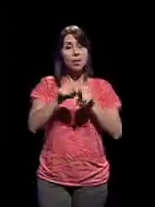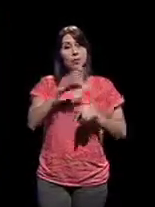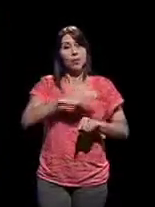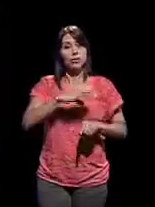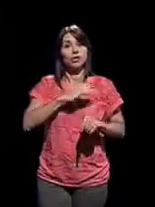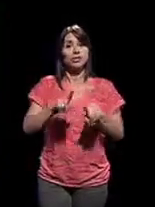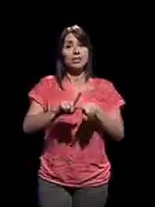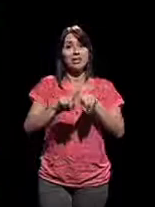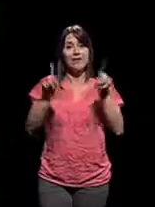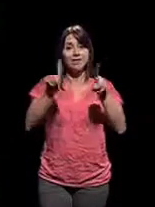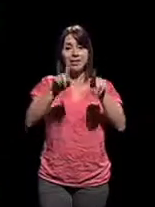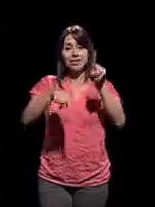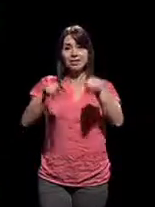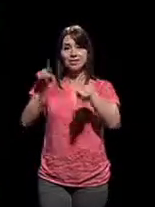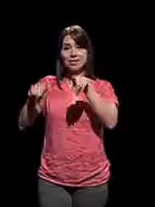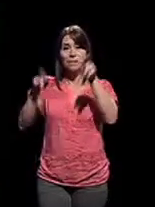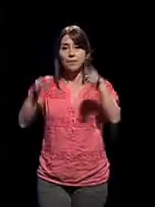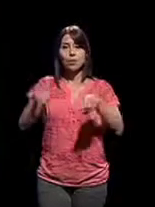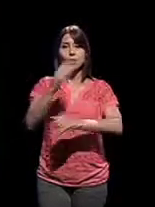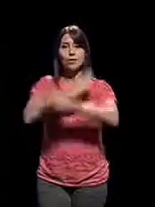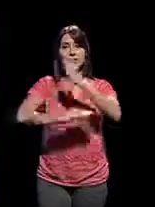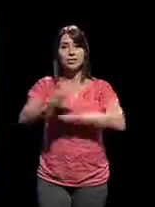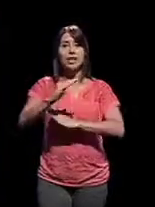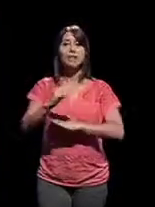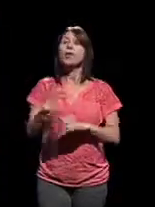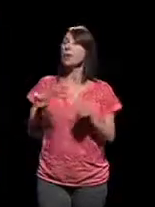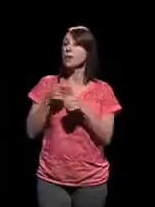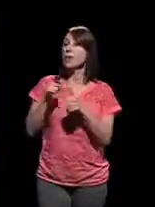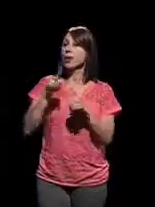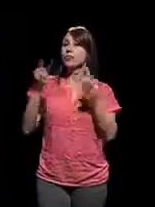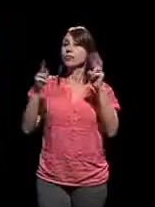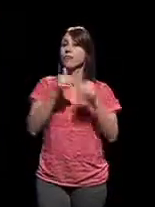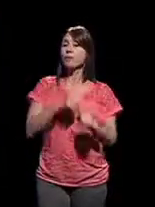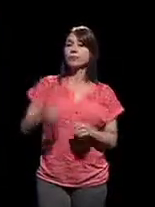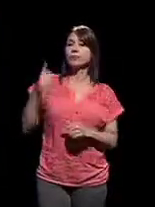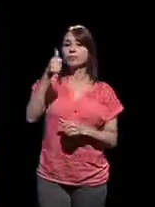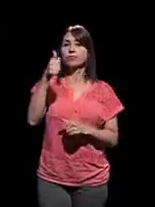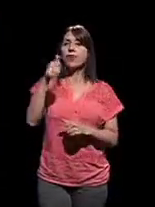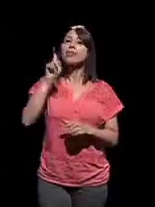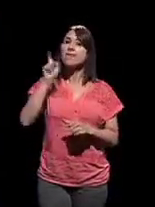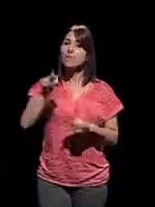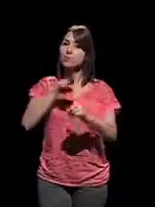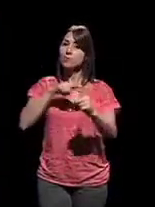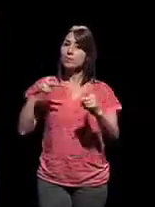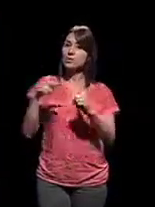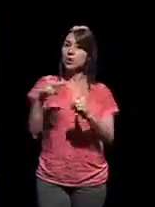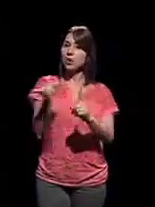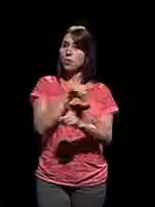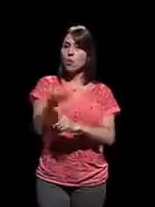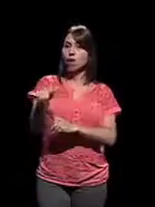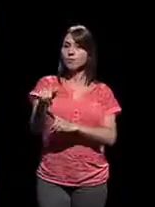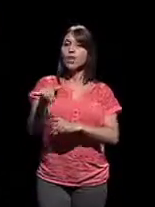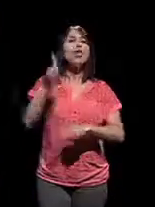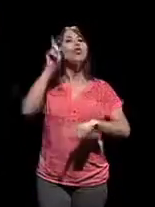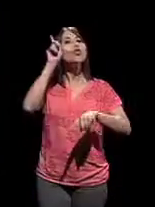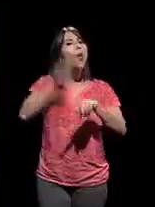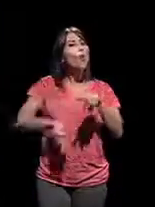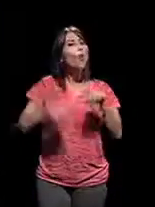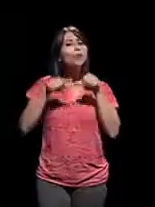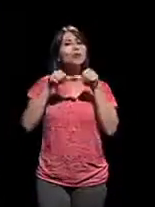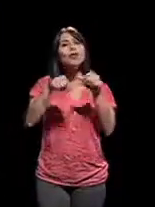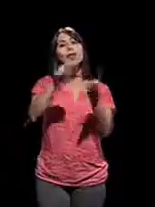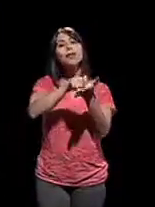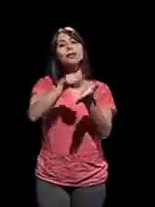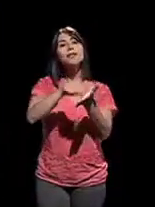¿verdad?, muy diversas que puede tener una persona con discapacidad? Bueno, prioritariamente tenemos que regresar a esa misma visión, ¿verdad? No podemos